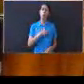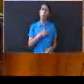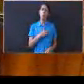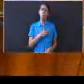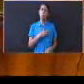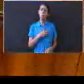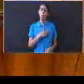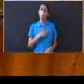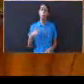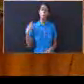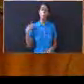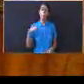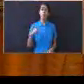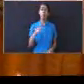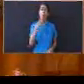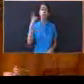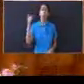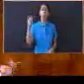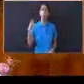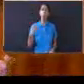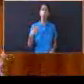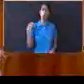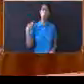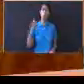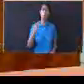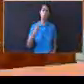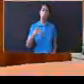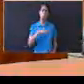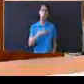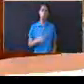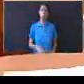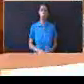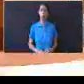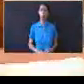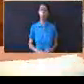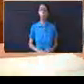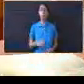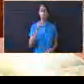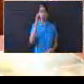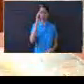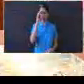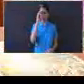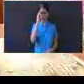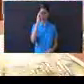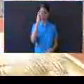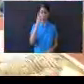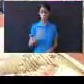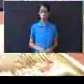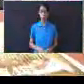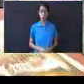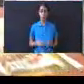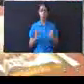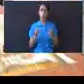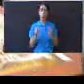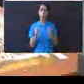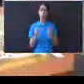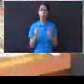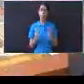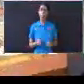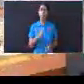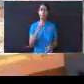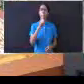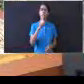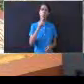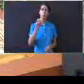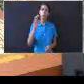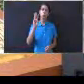De Dios para nosotros hermano. Entonces, hace 130 y pico